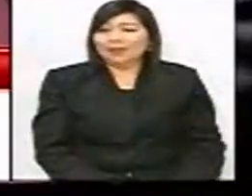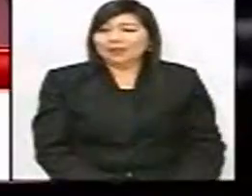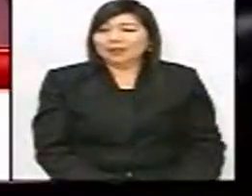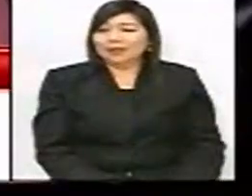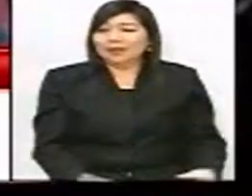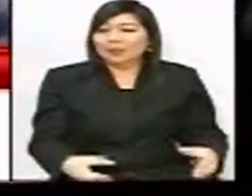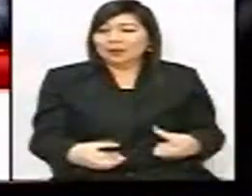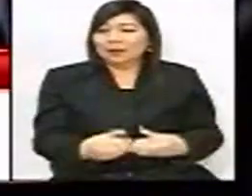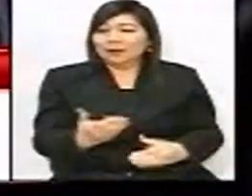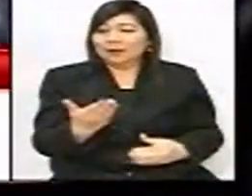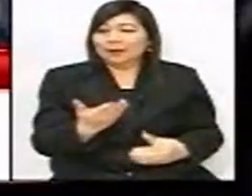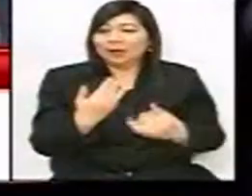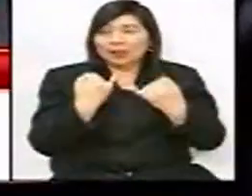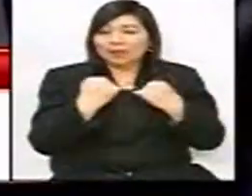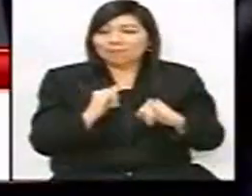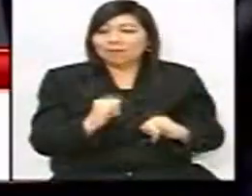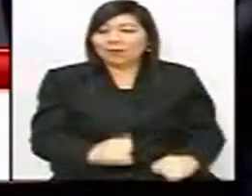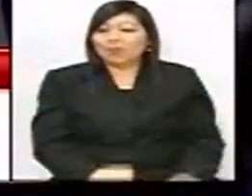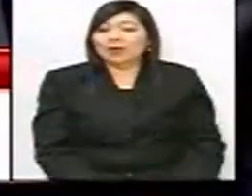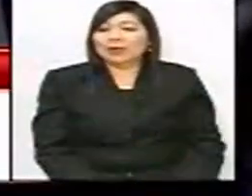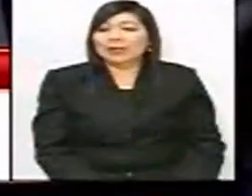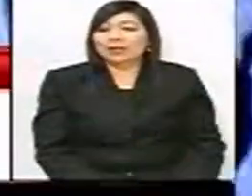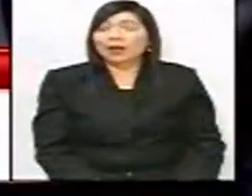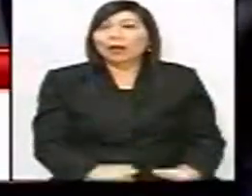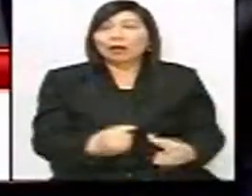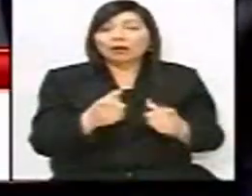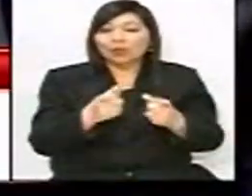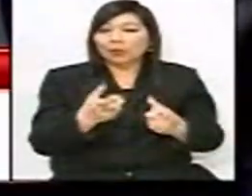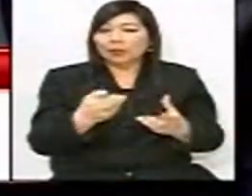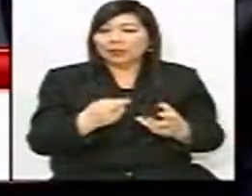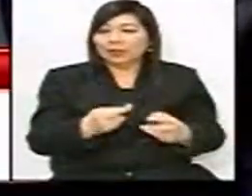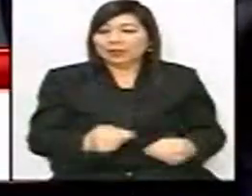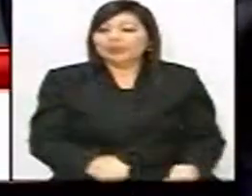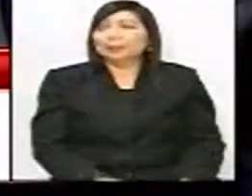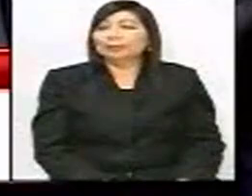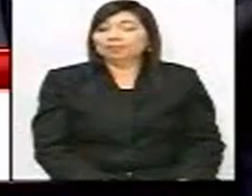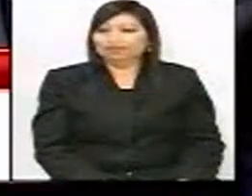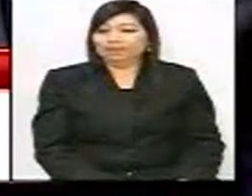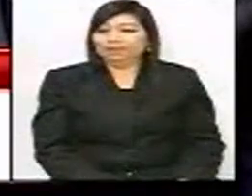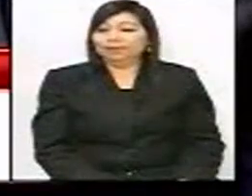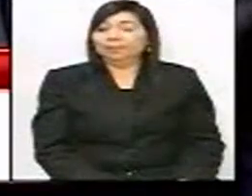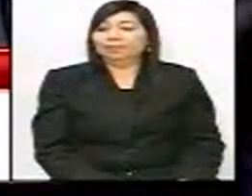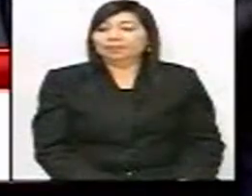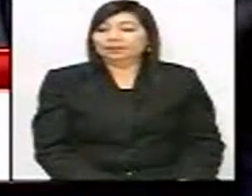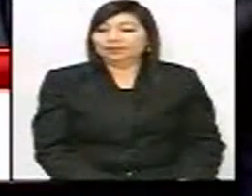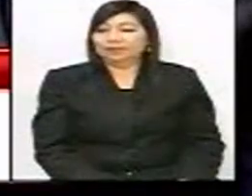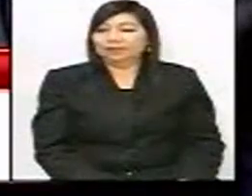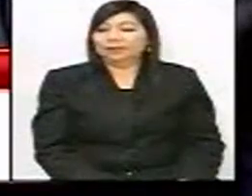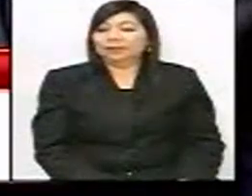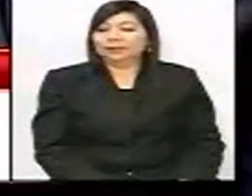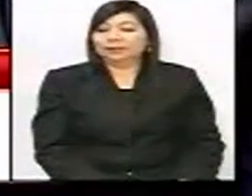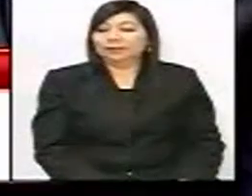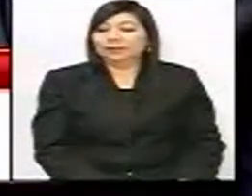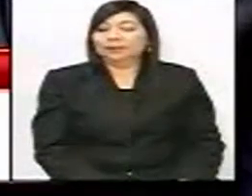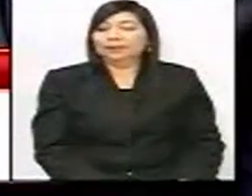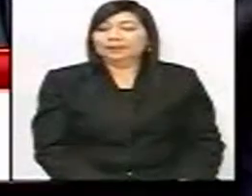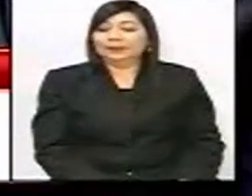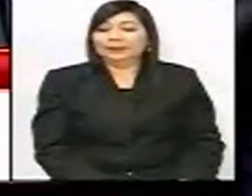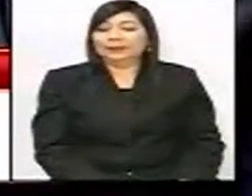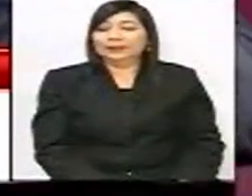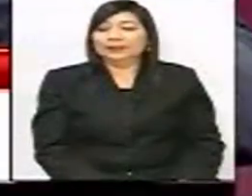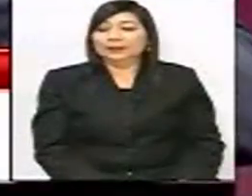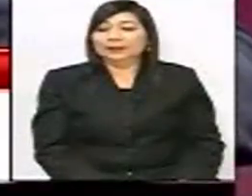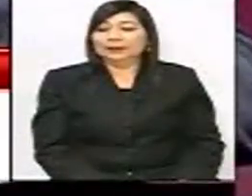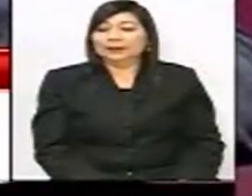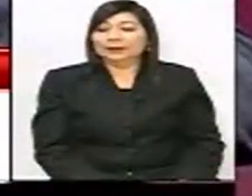la comisión pedirá el informe respectivo a la Contraloría General de la República. Continúe, congresista Castro. Gracias, presidente.